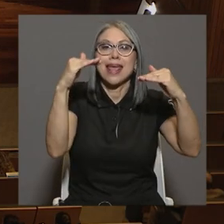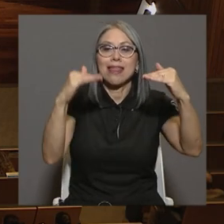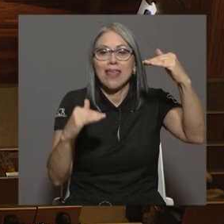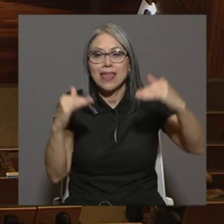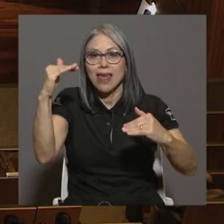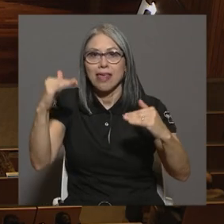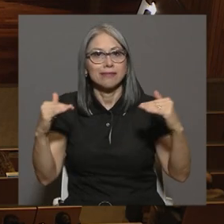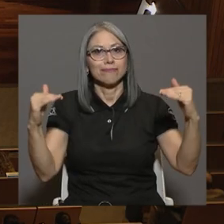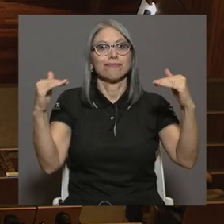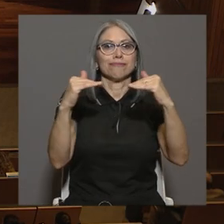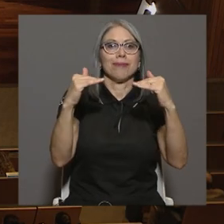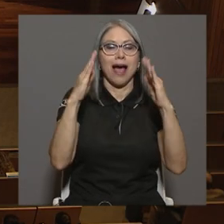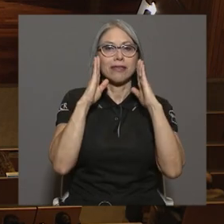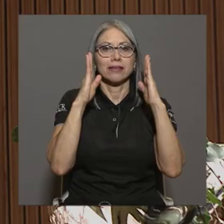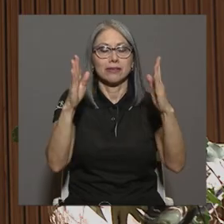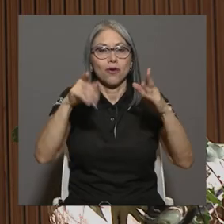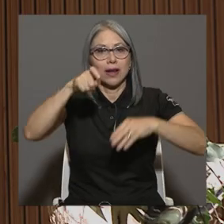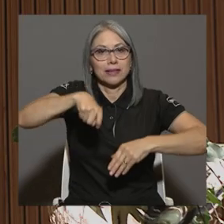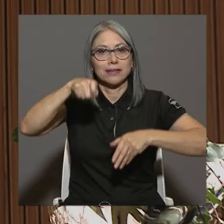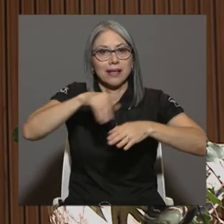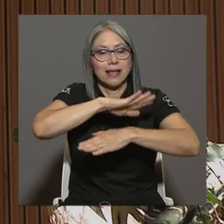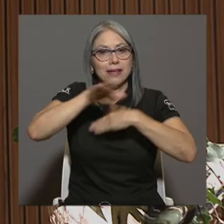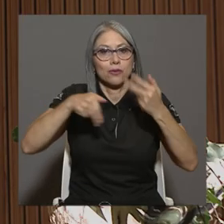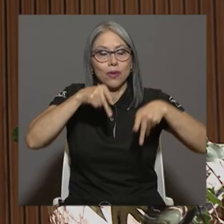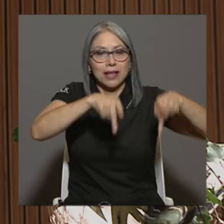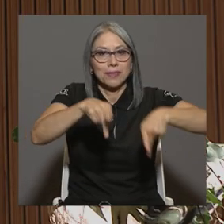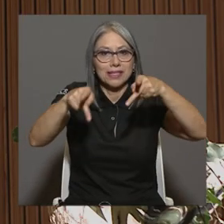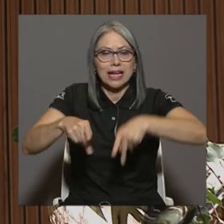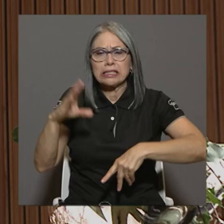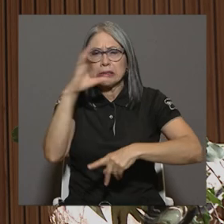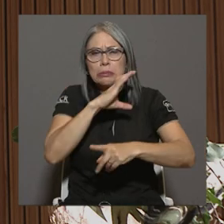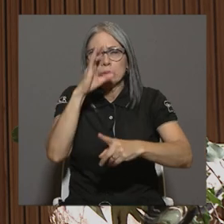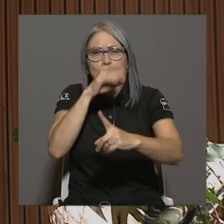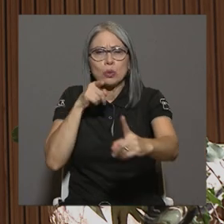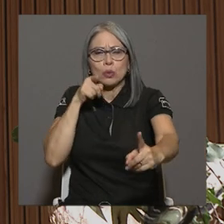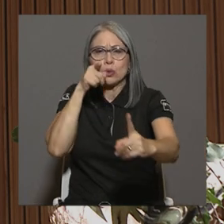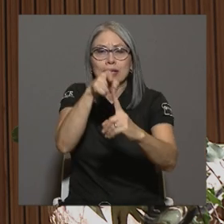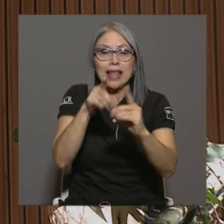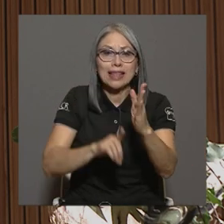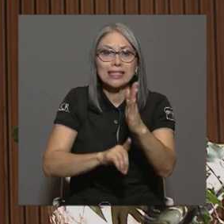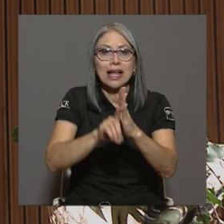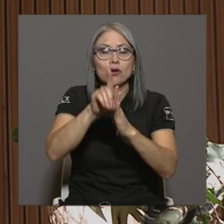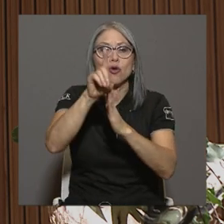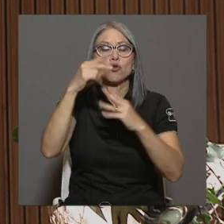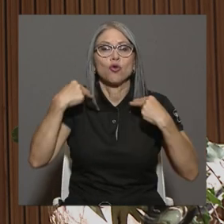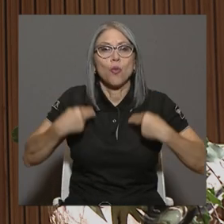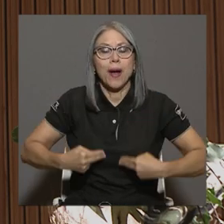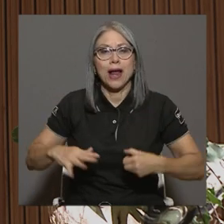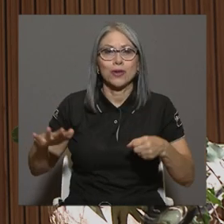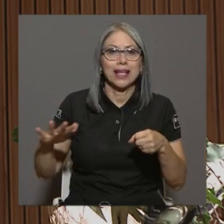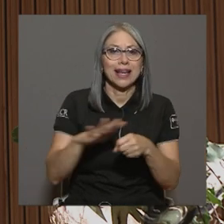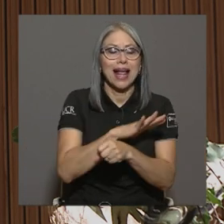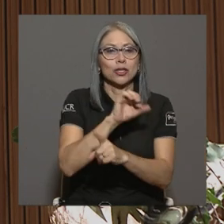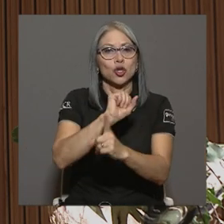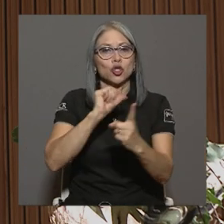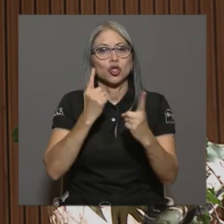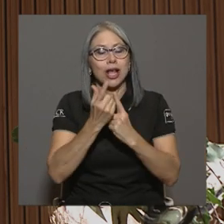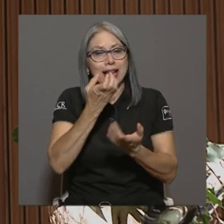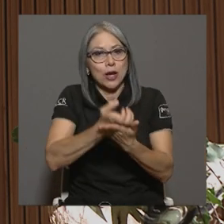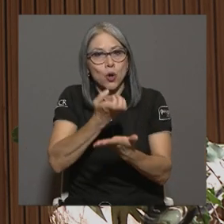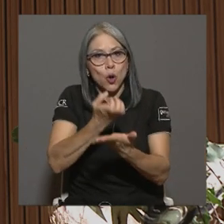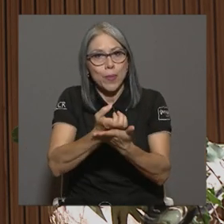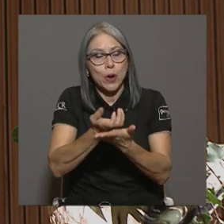las necesidades ciudadanas y en la búsqueda perenne del desarrollo integral, humano, social, económico,